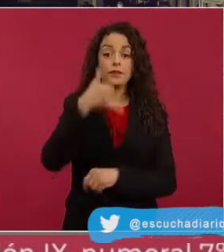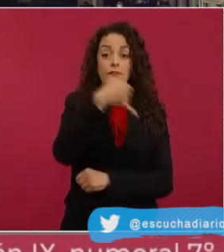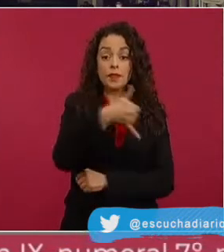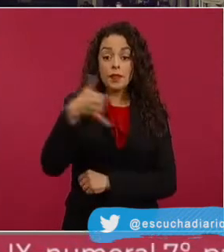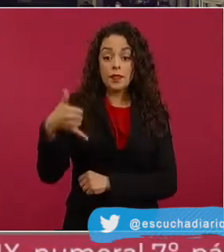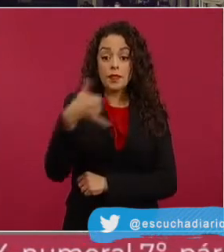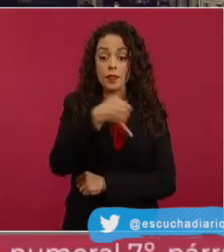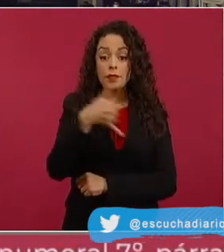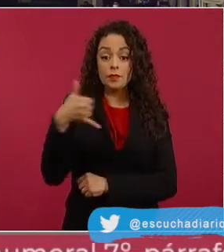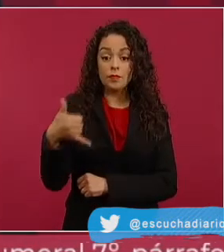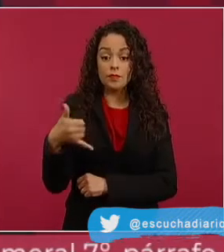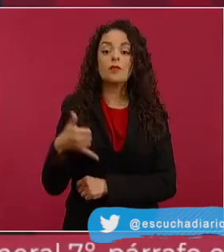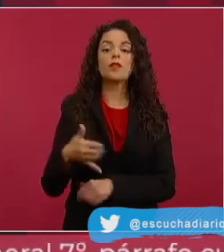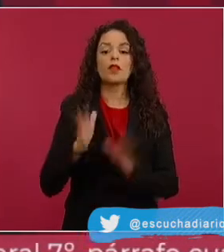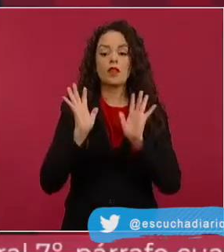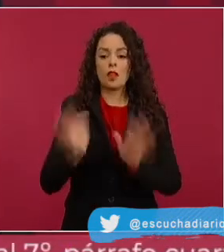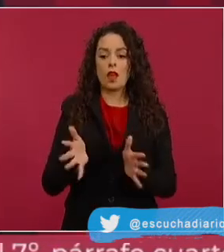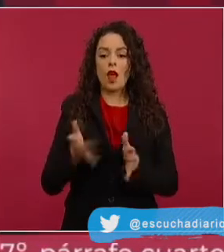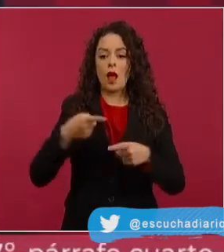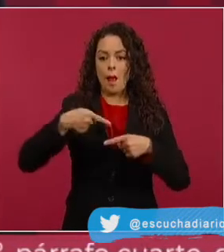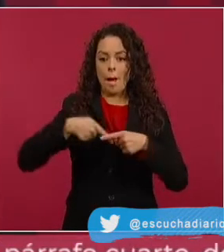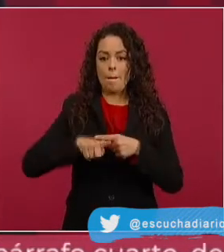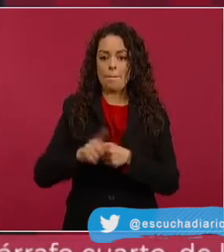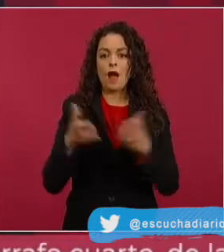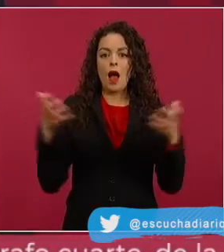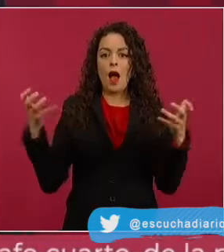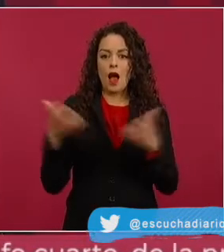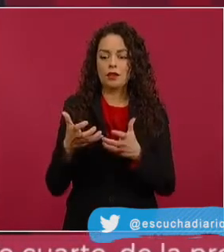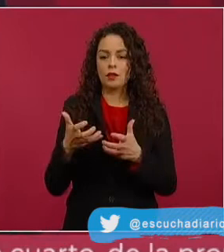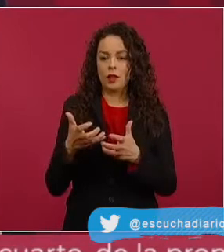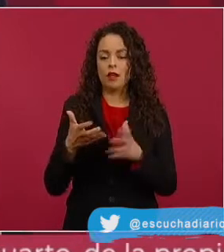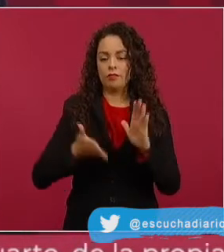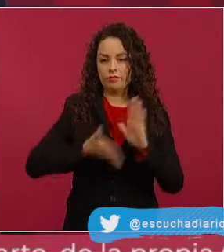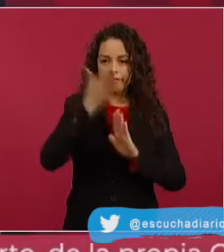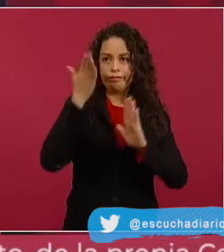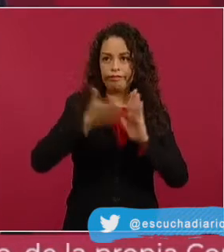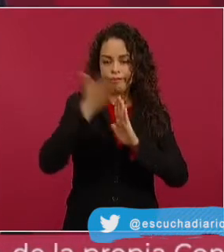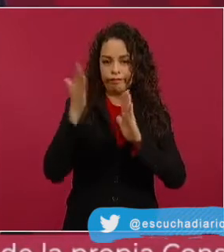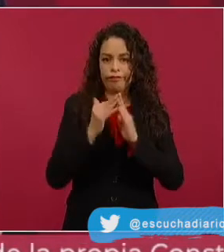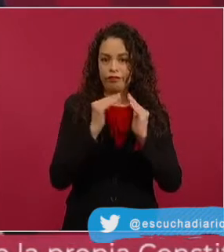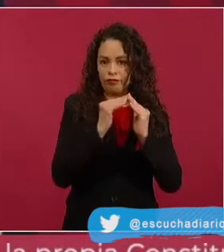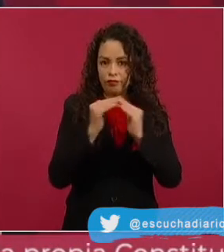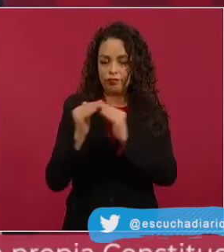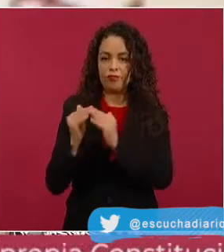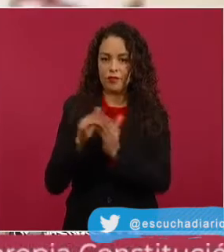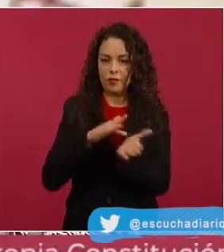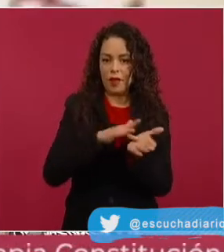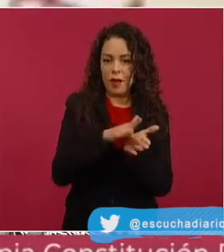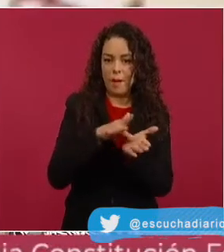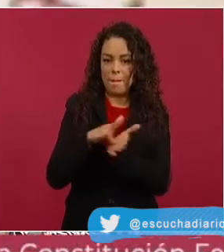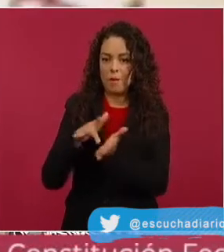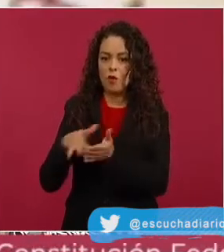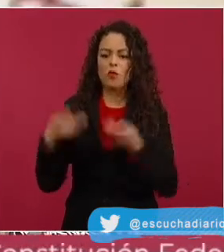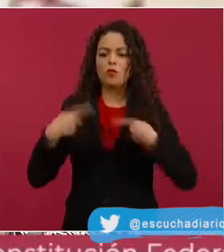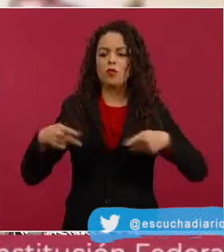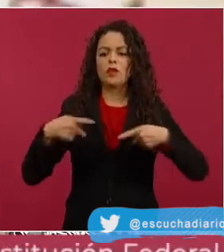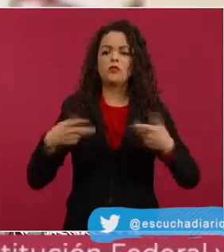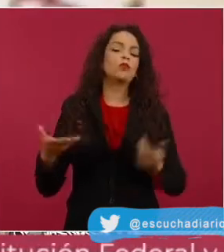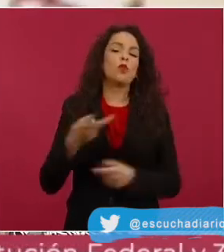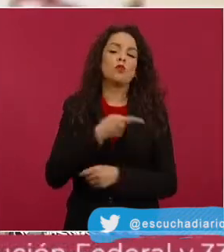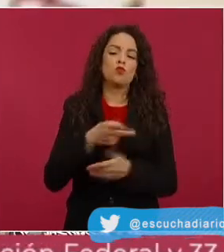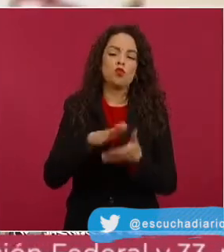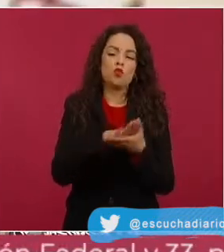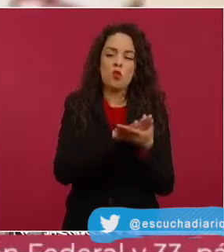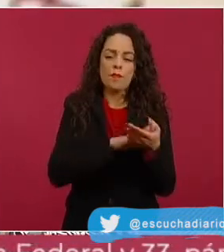Así como México no tiene injerencia en decisiones internas de Estados Unidos, lo mismo es de Estados Unidos hacia nuestro país.